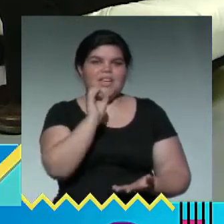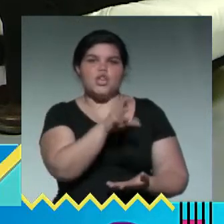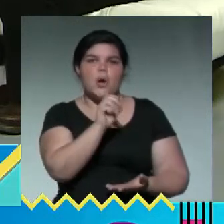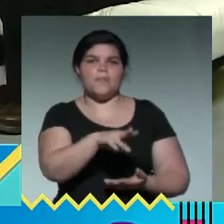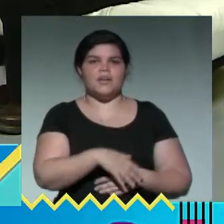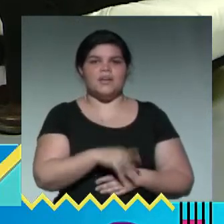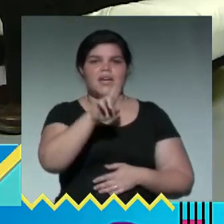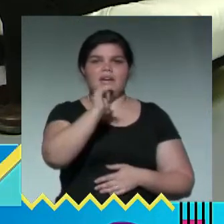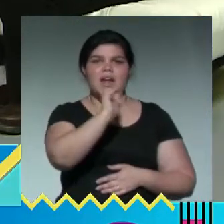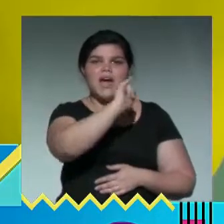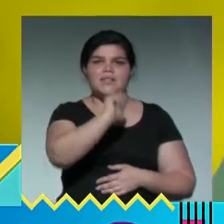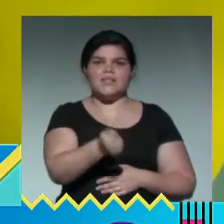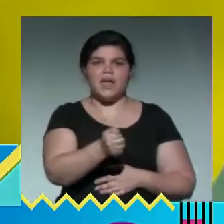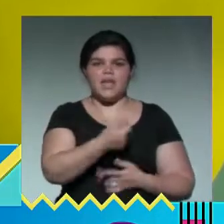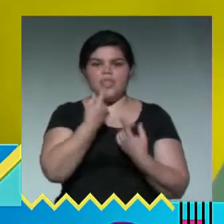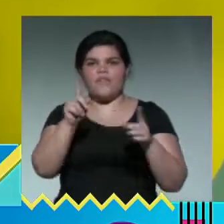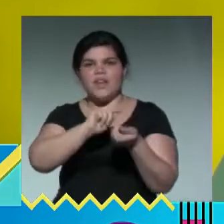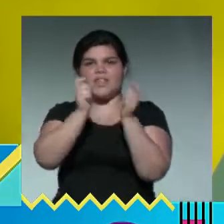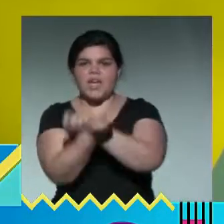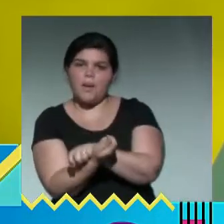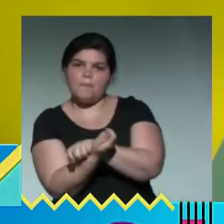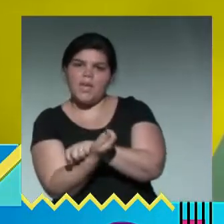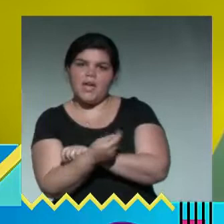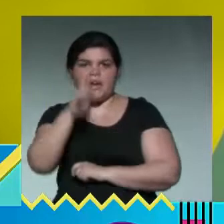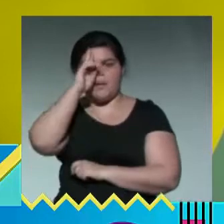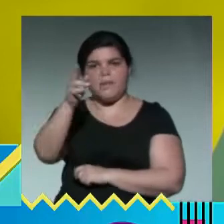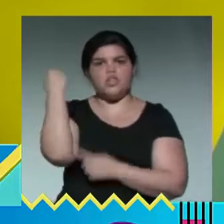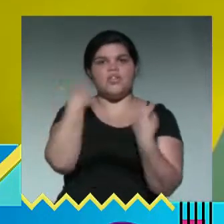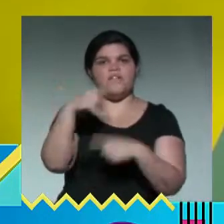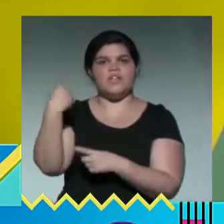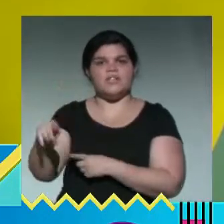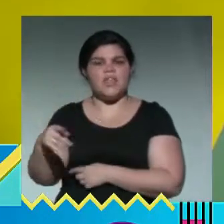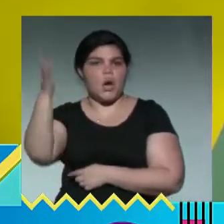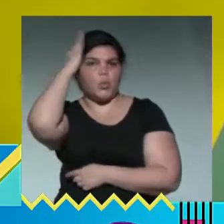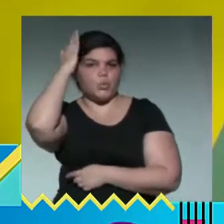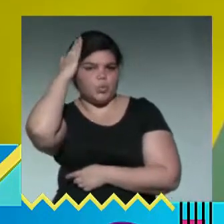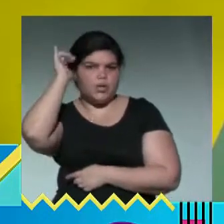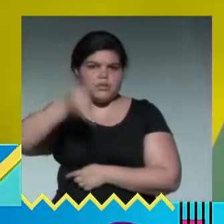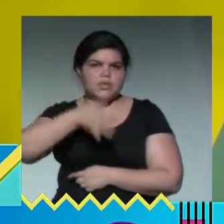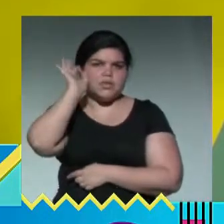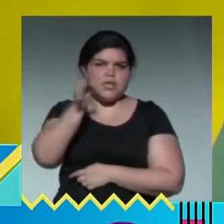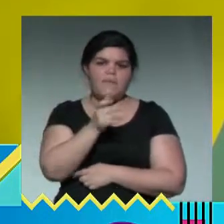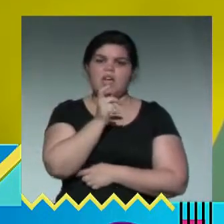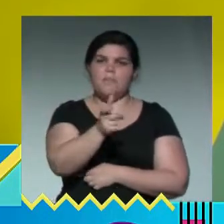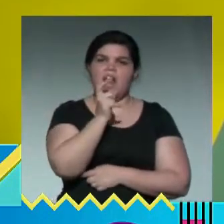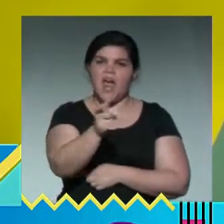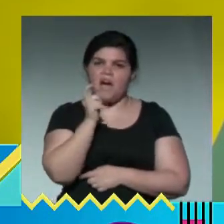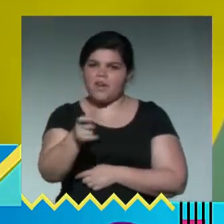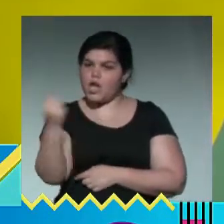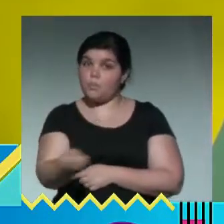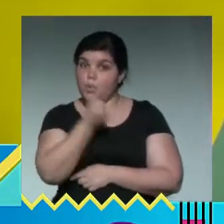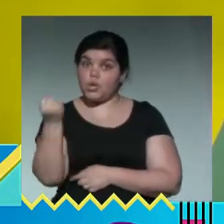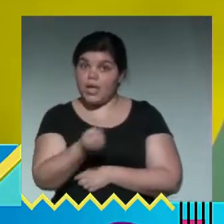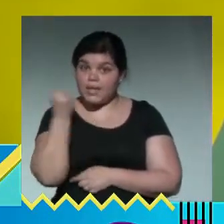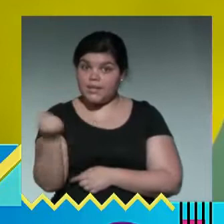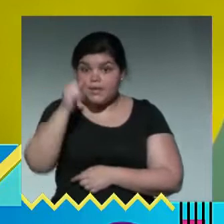del Respeto por la Diversidad Cultural. Está bien que las palabras cargan con un significado muy importante, y es así,